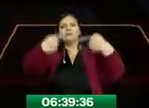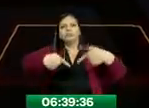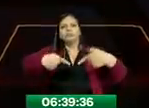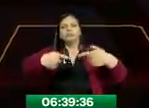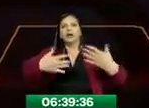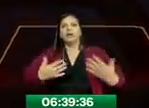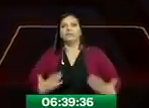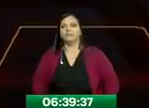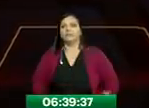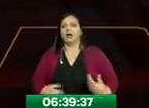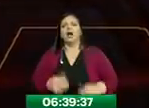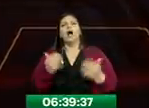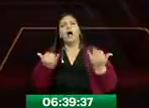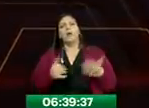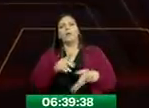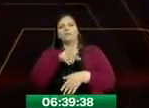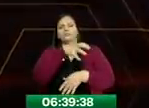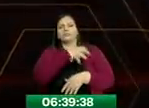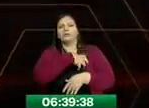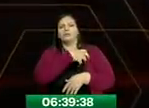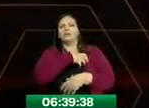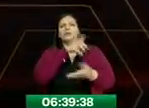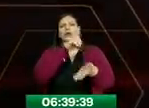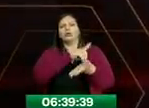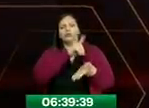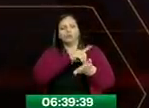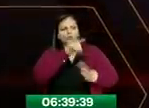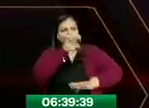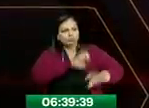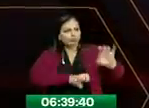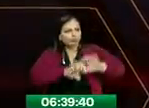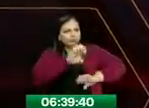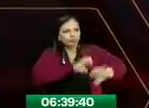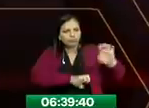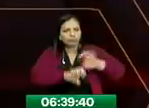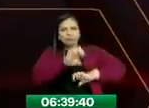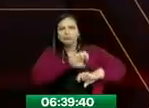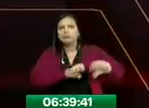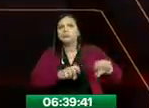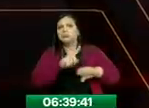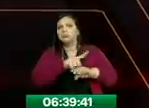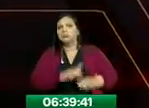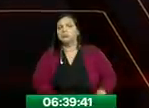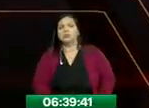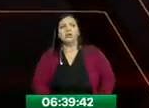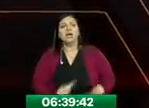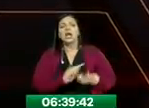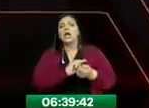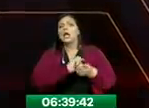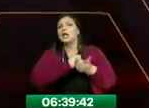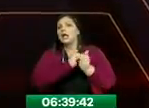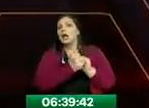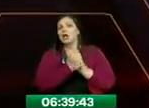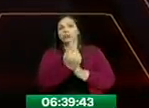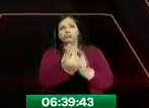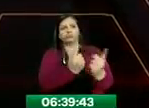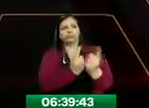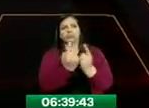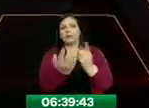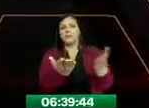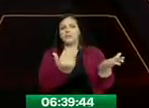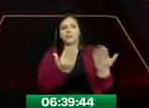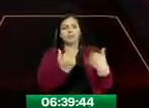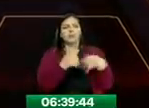hacer el estudio correspondiente, van a hacerle las pruebas a los jugadores de Barcelona para así estar más tranquilos, ¿no?